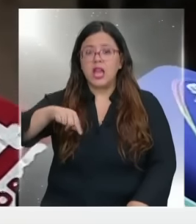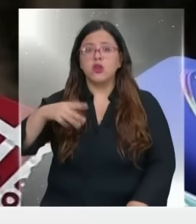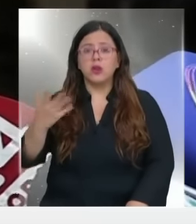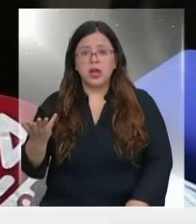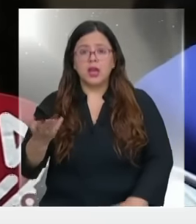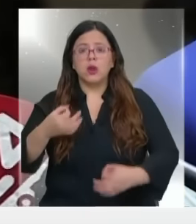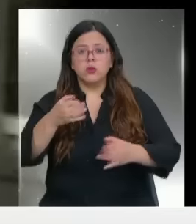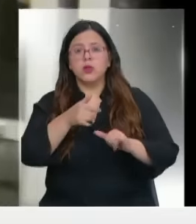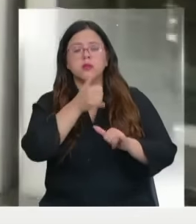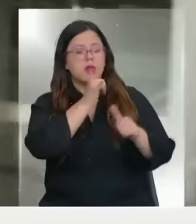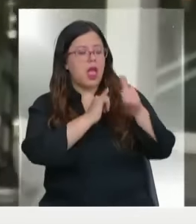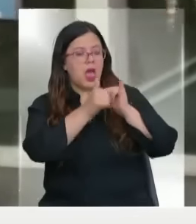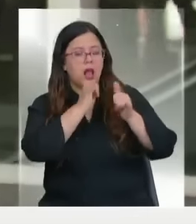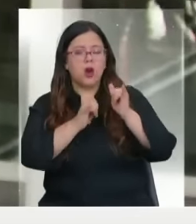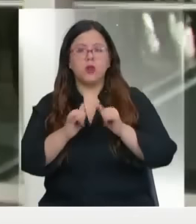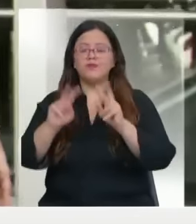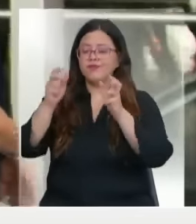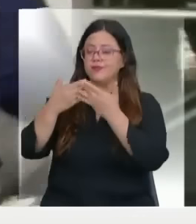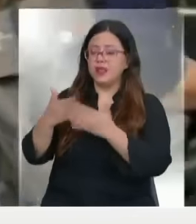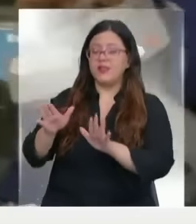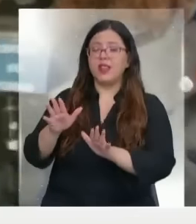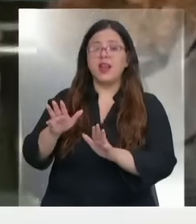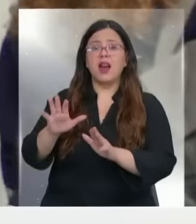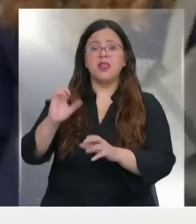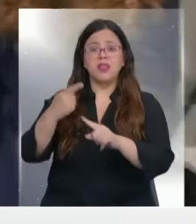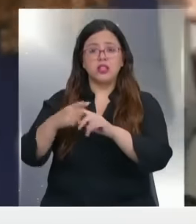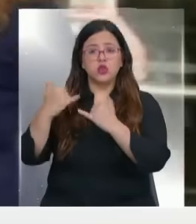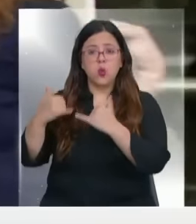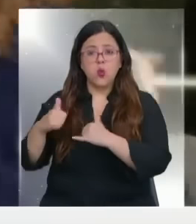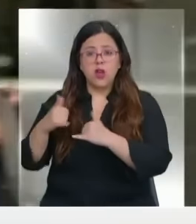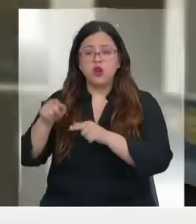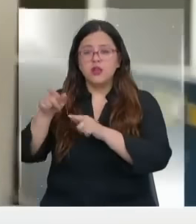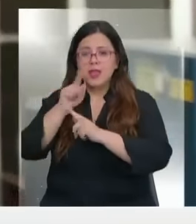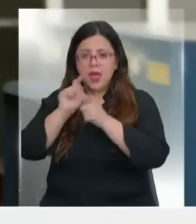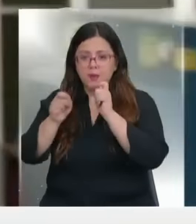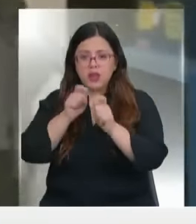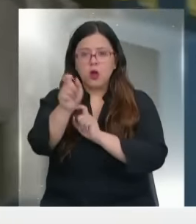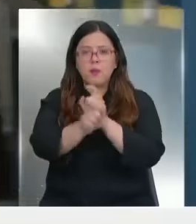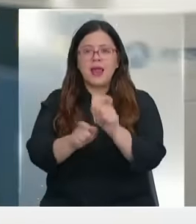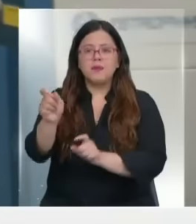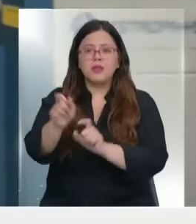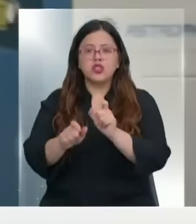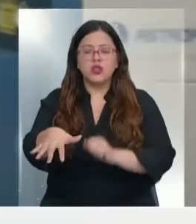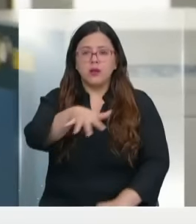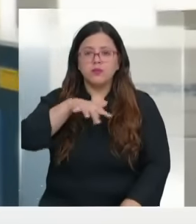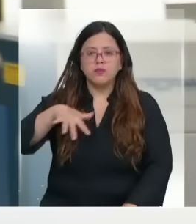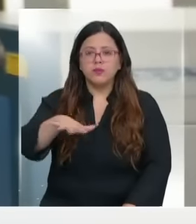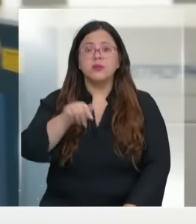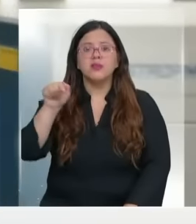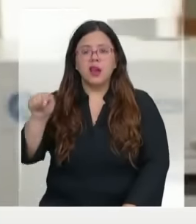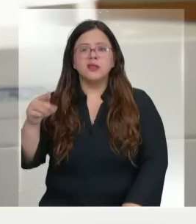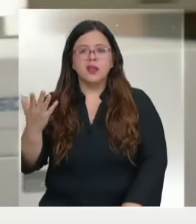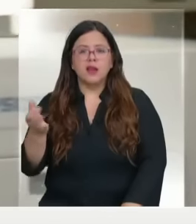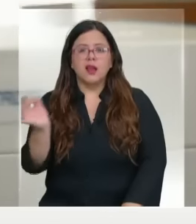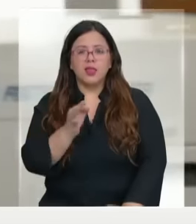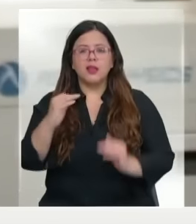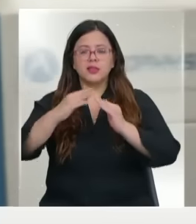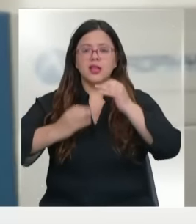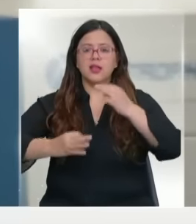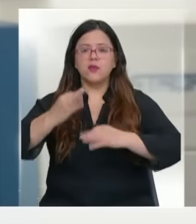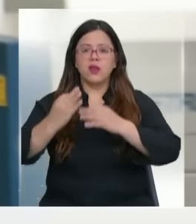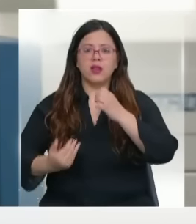caso alcohol. La libertad de Jorge Valdivia resulta peligrosa para la sociedad. Así lo concluyó el Tribunal